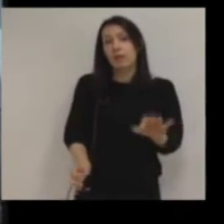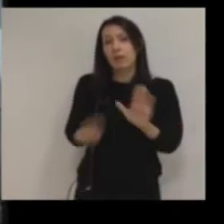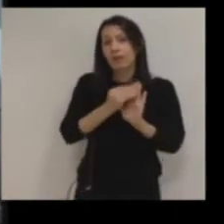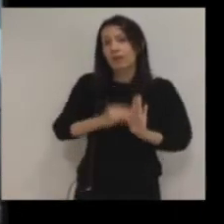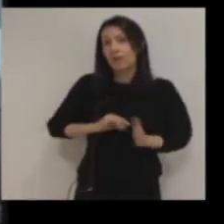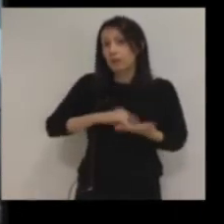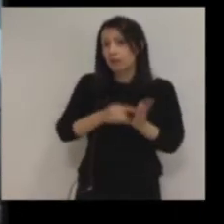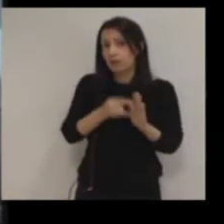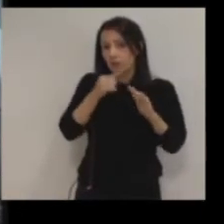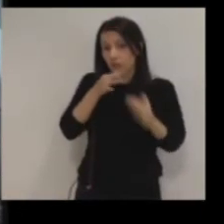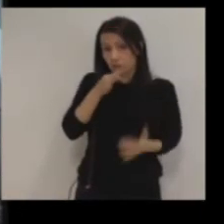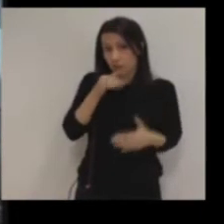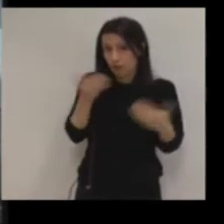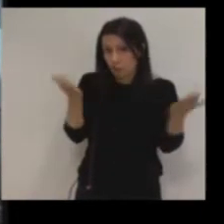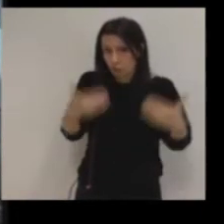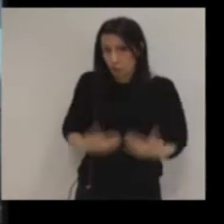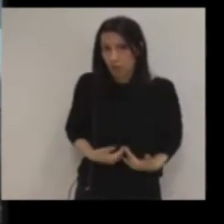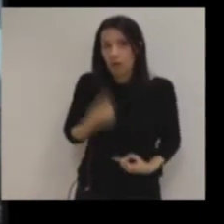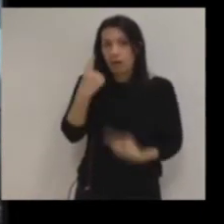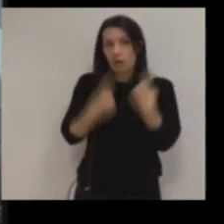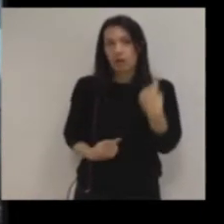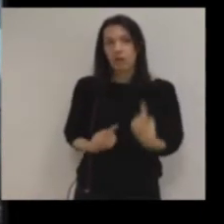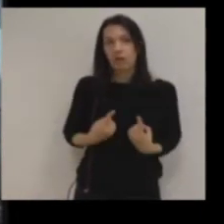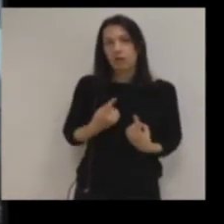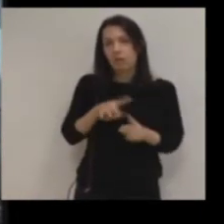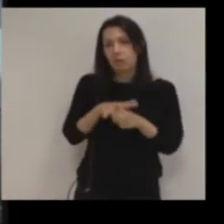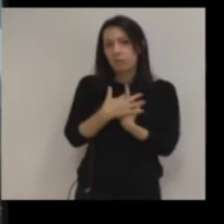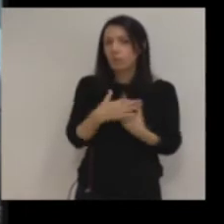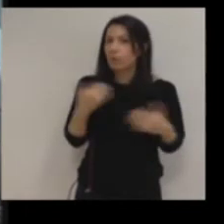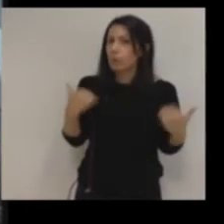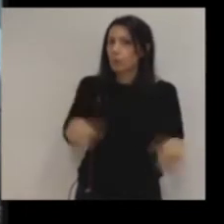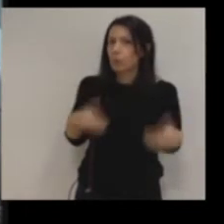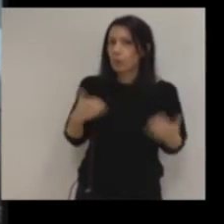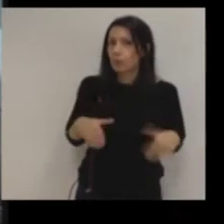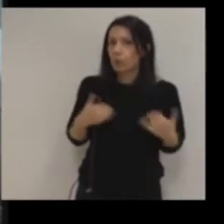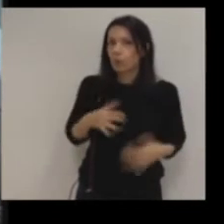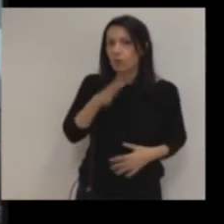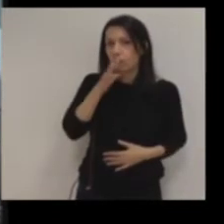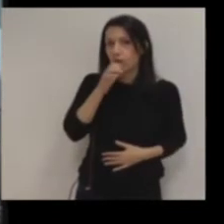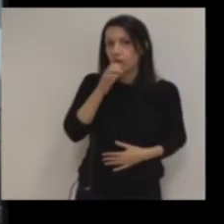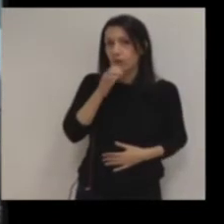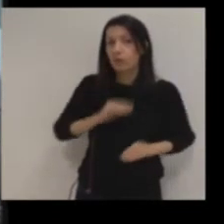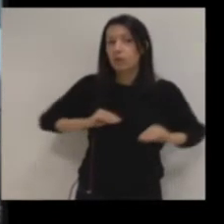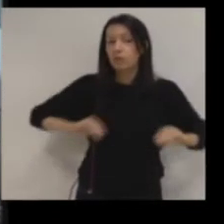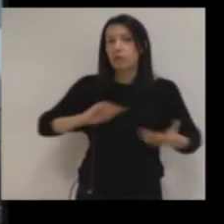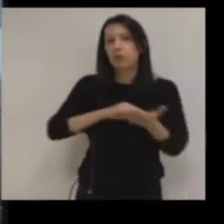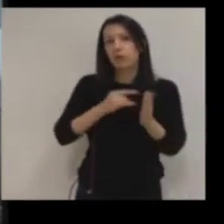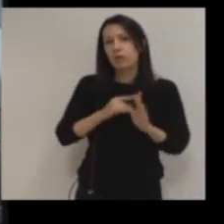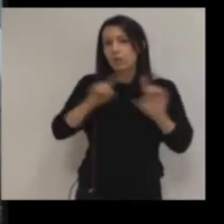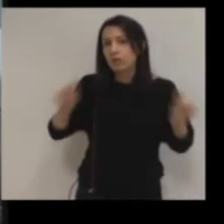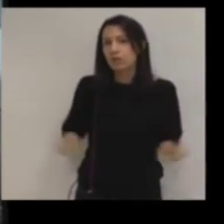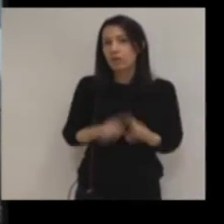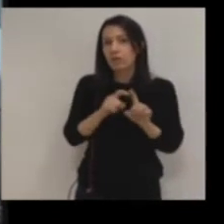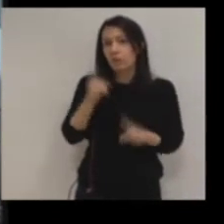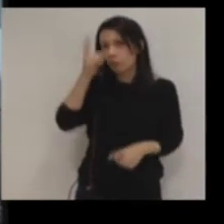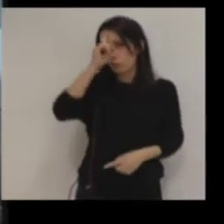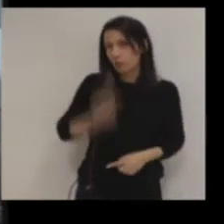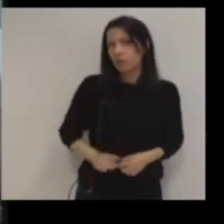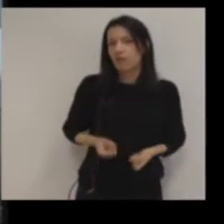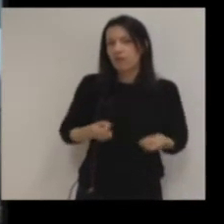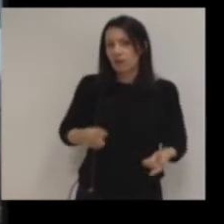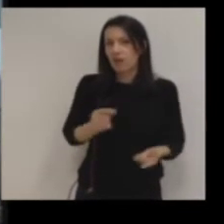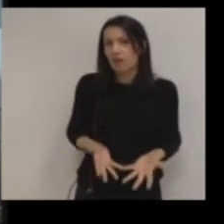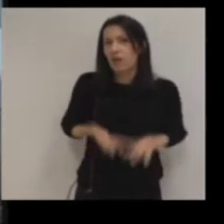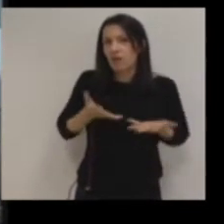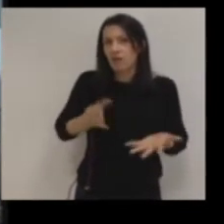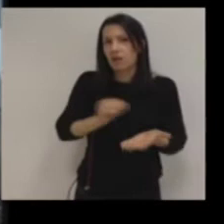te encuentras casos pues que son sangrantes y donde el propio sistema informático no te lo sabe resolver y te lo